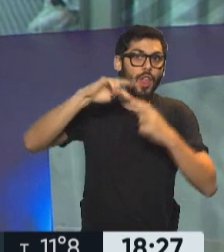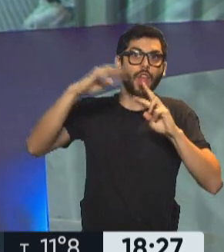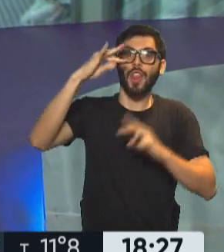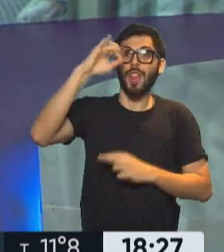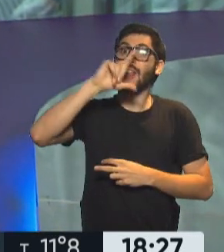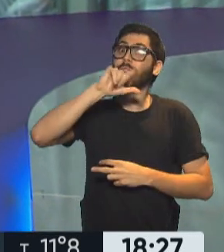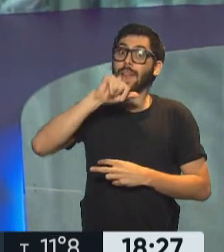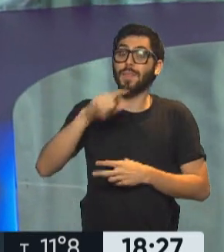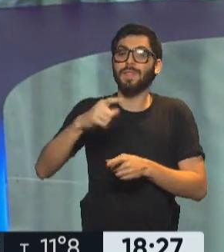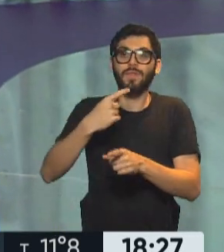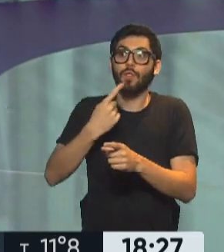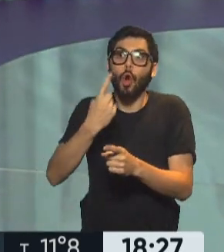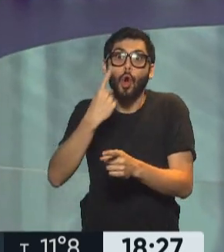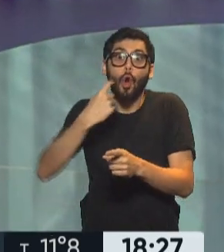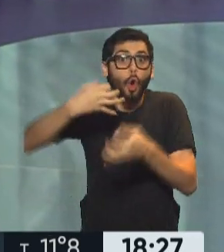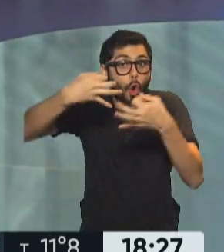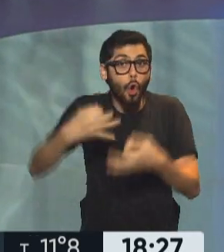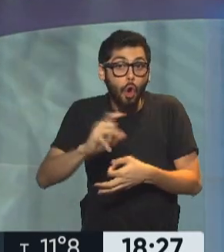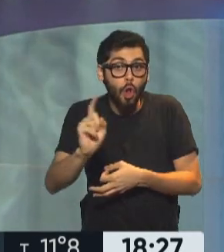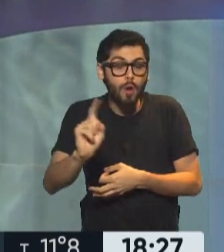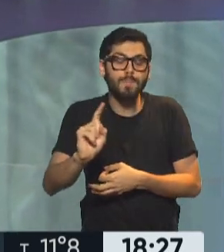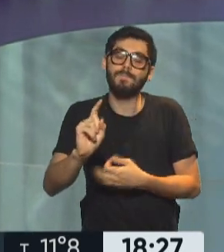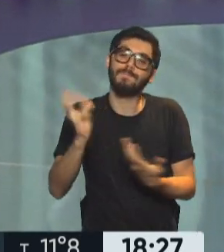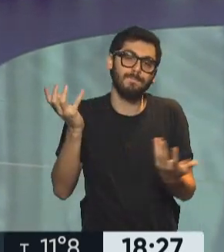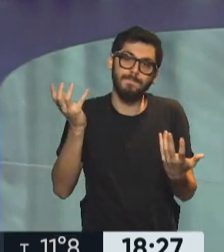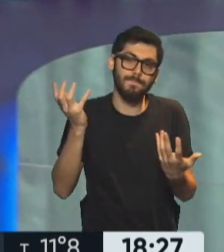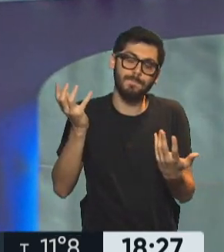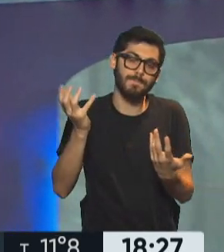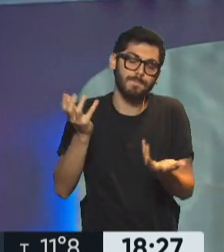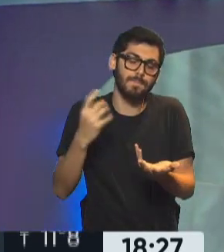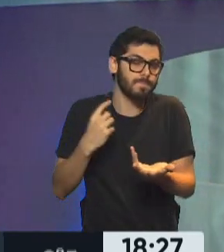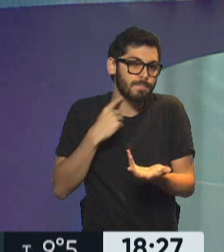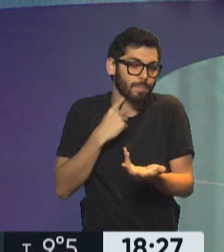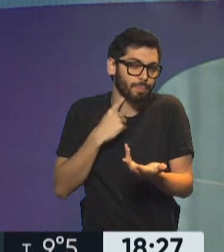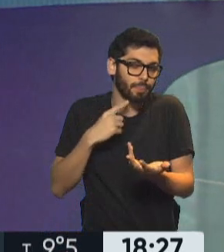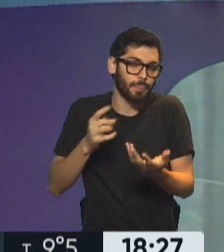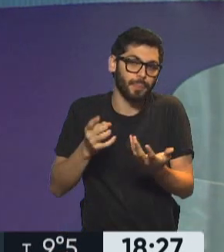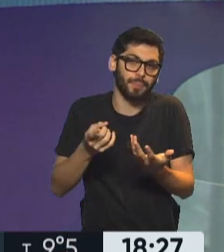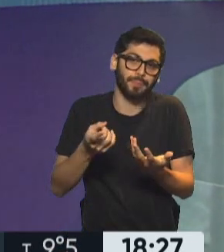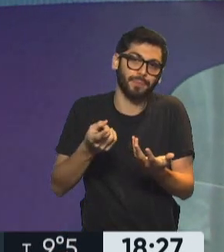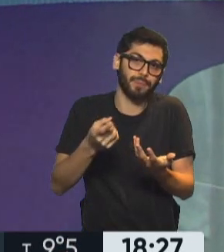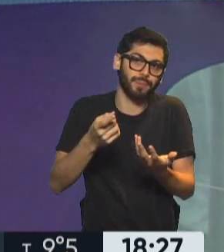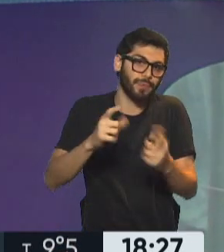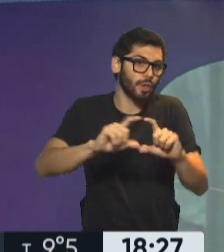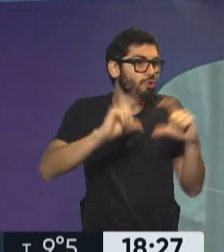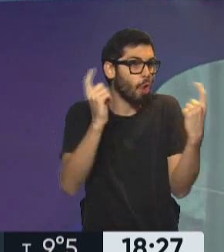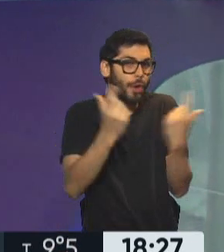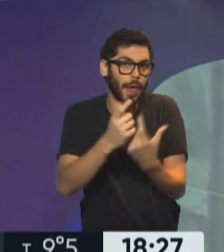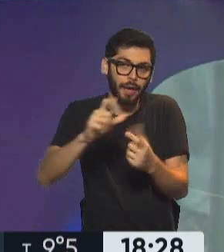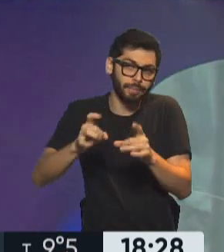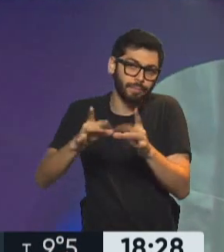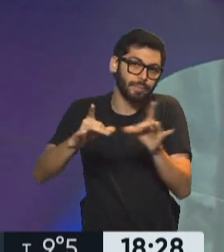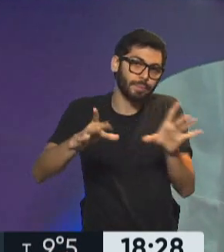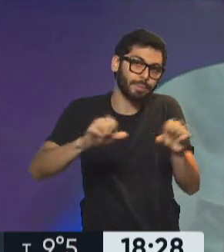si no se controla bien, si no se realiza bien el aislamiento, el perjuicio de la sociedad entera puede